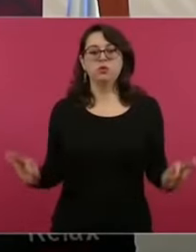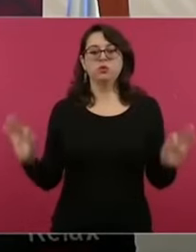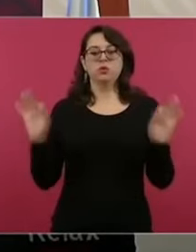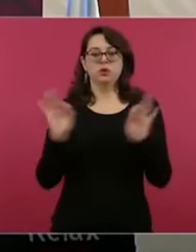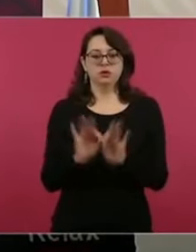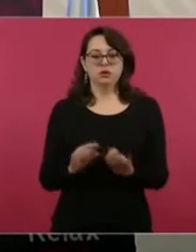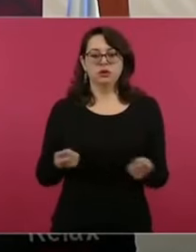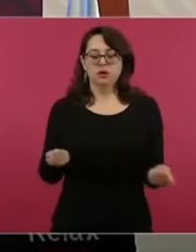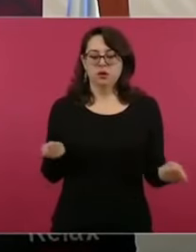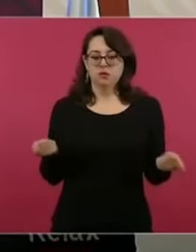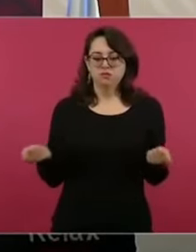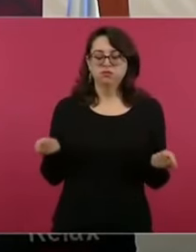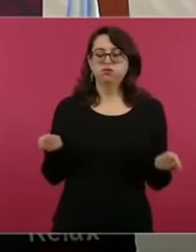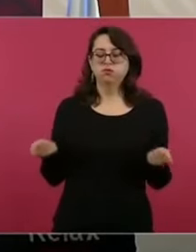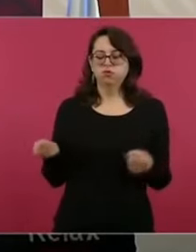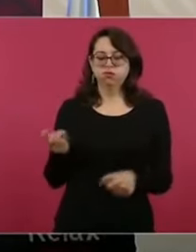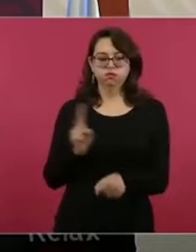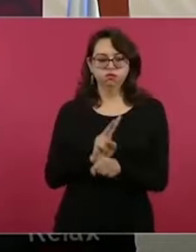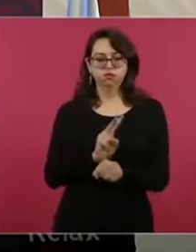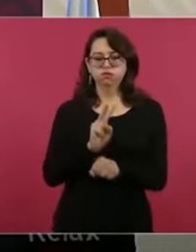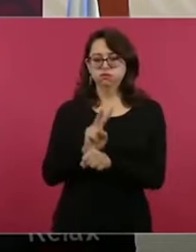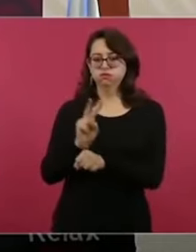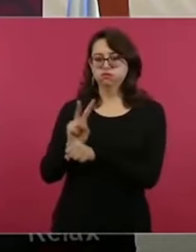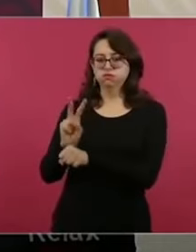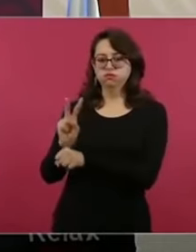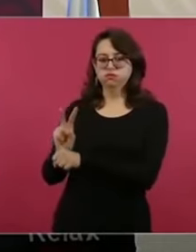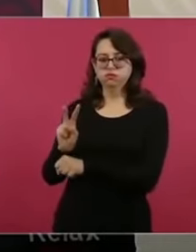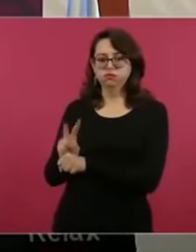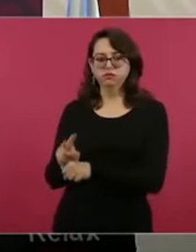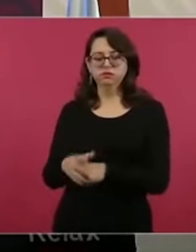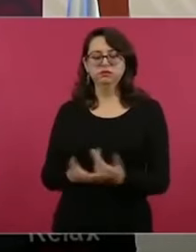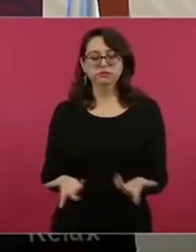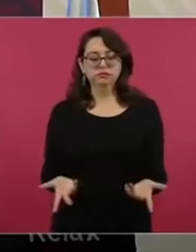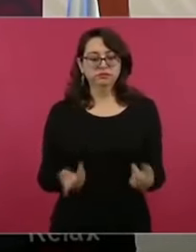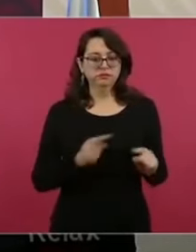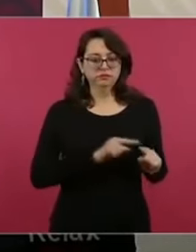controló. Y esto, por ejemplo, esto,